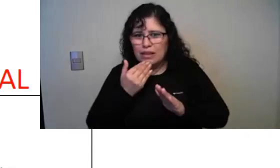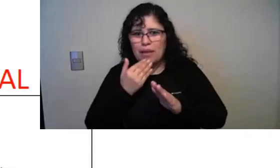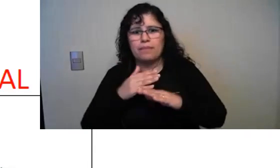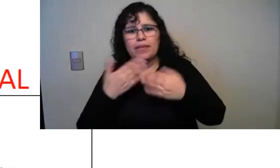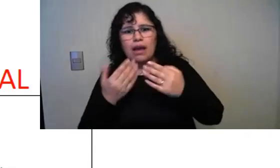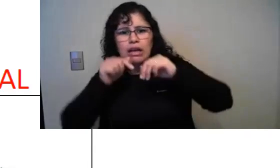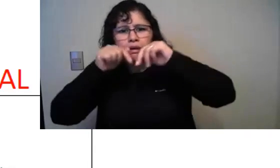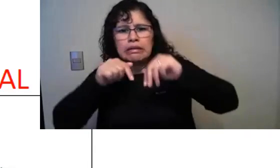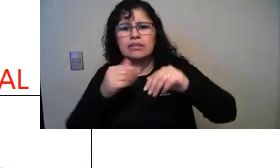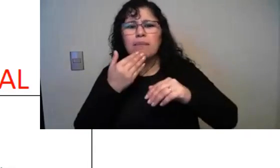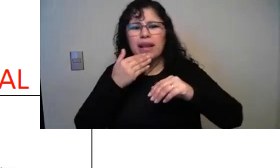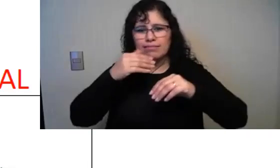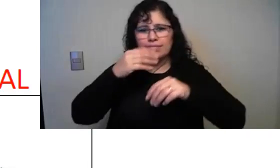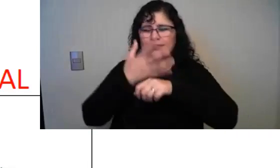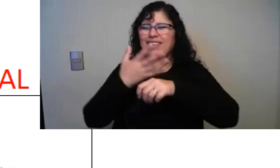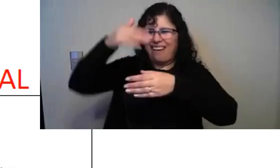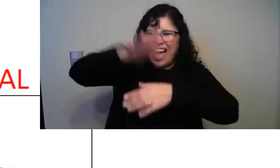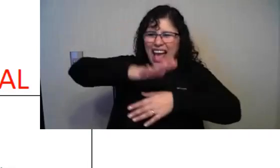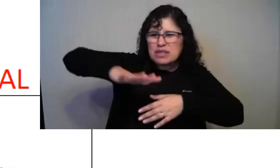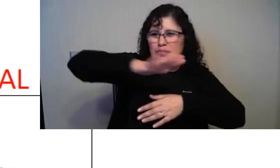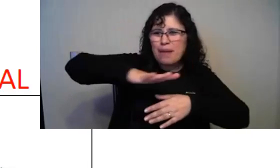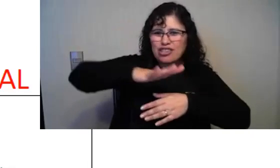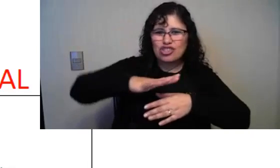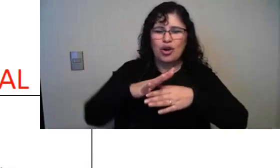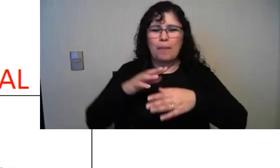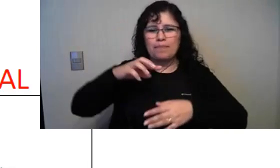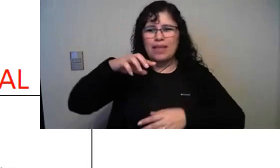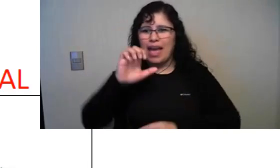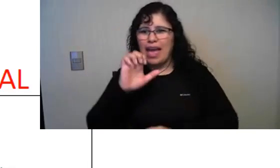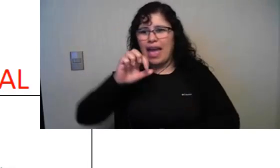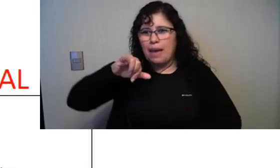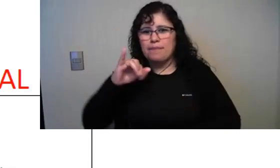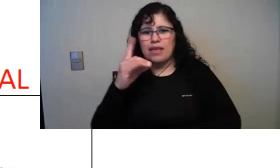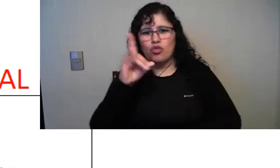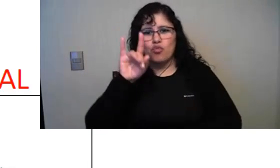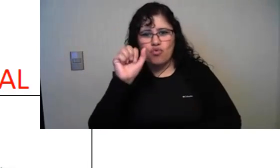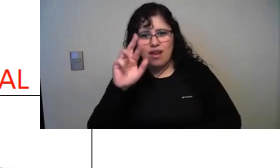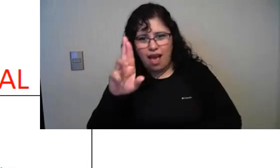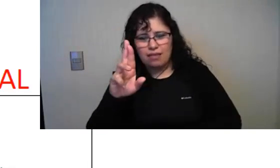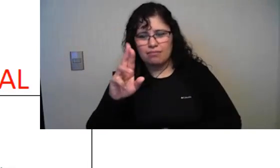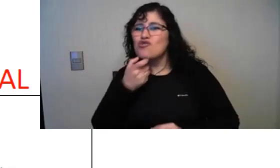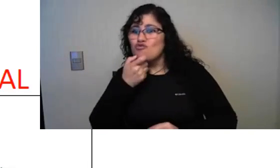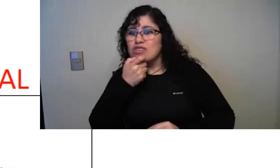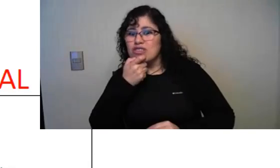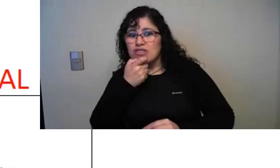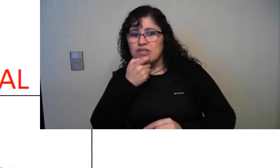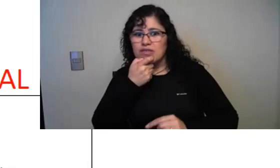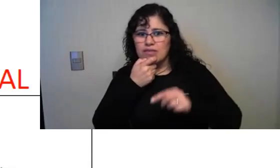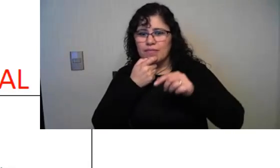epidural, entre la dura madre, entre la parte ósea y dura madre, espacio